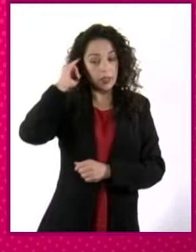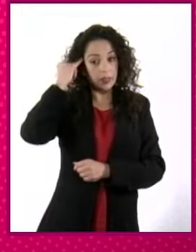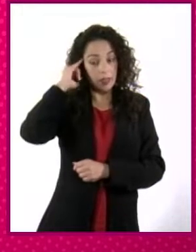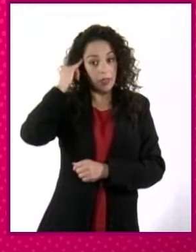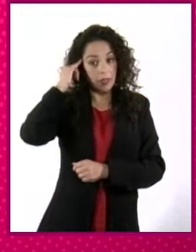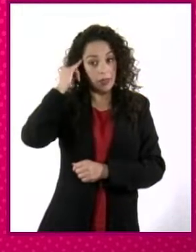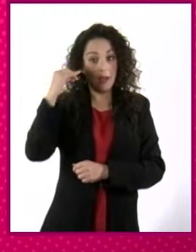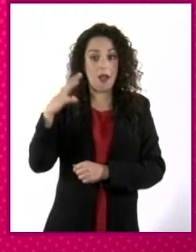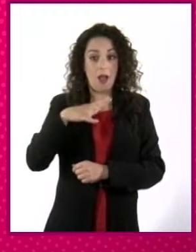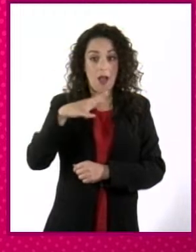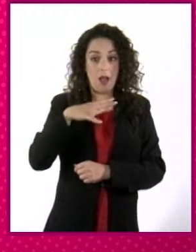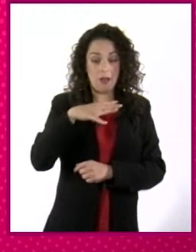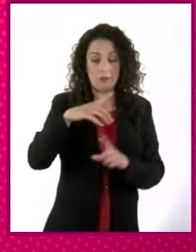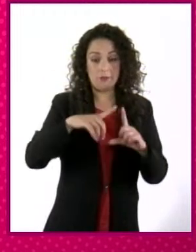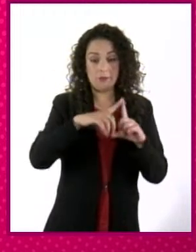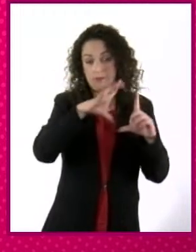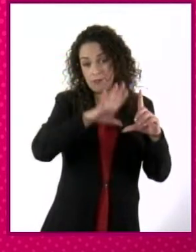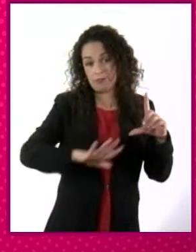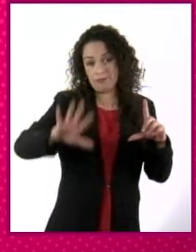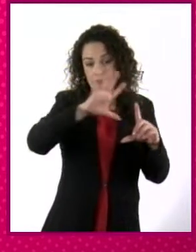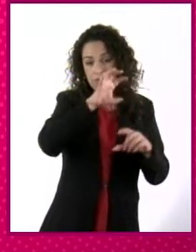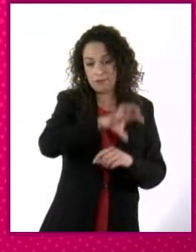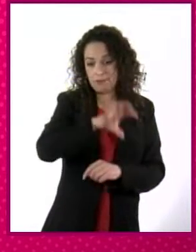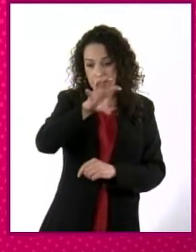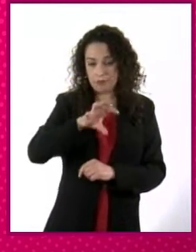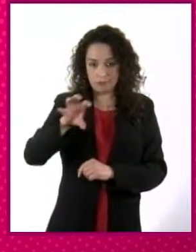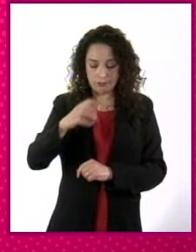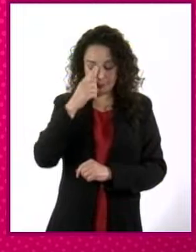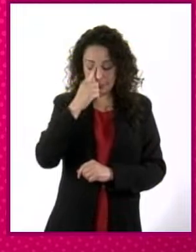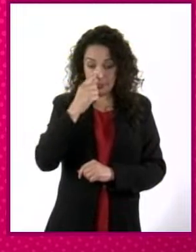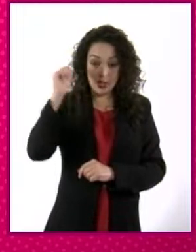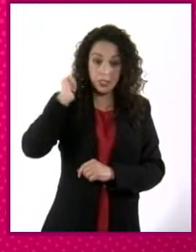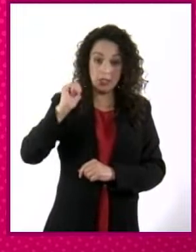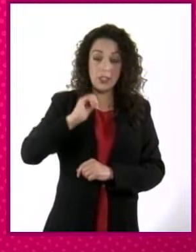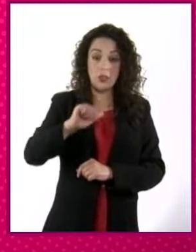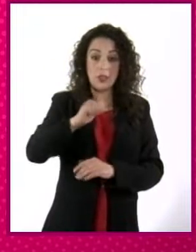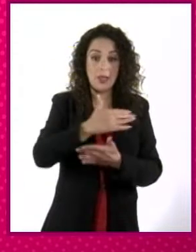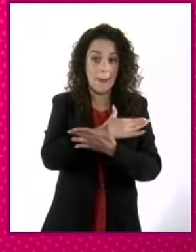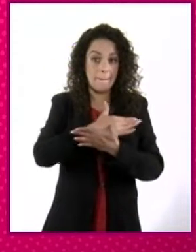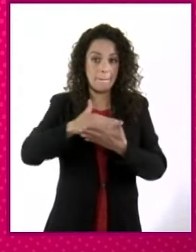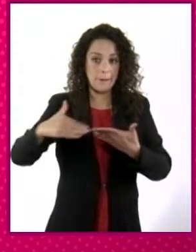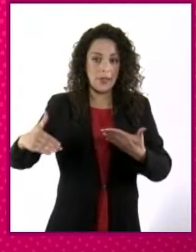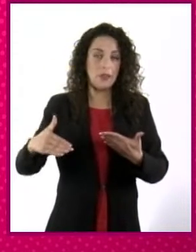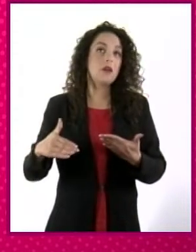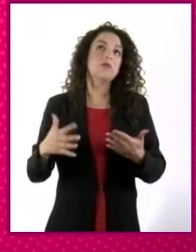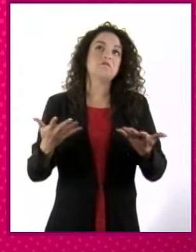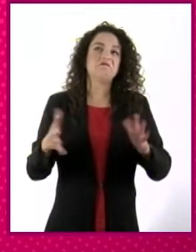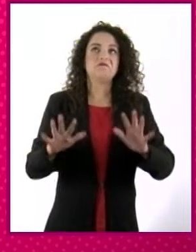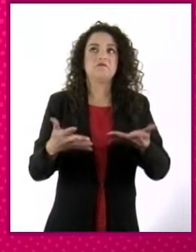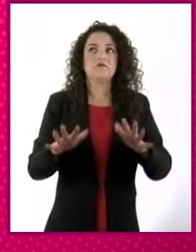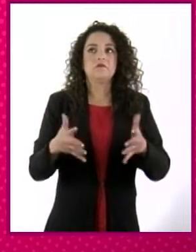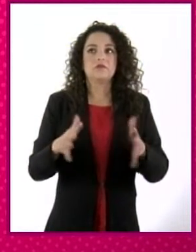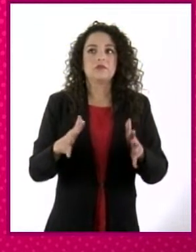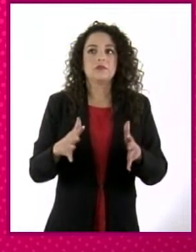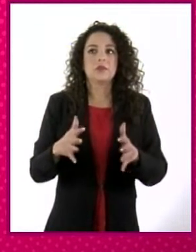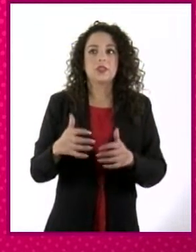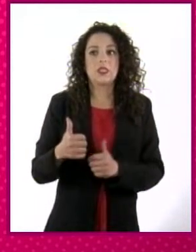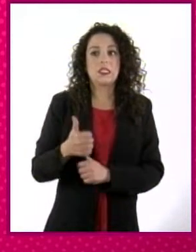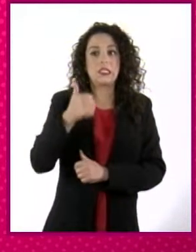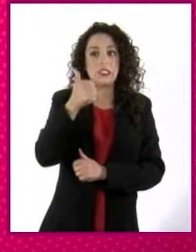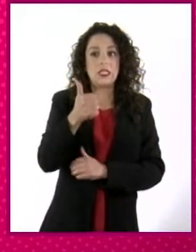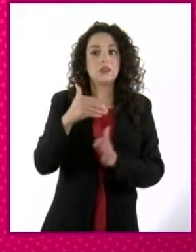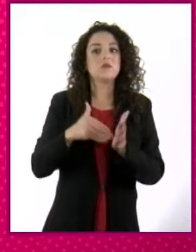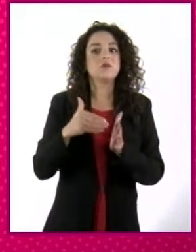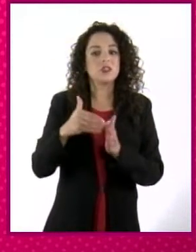indígenas. Para mediados del siglo XVI estamos hablando de una población de alrededor todavía de 6